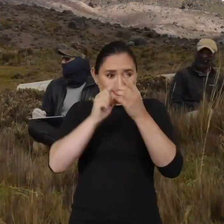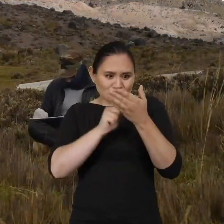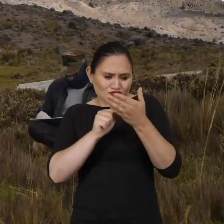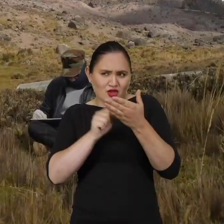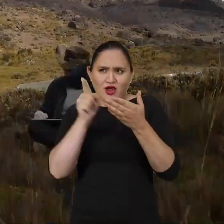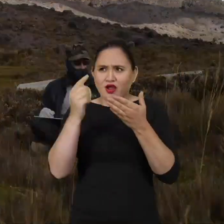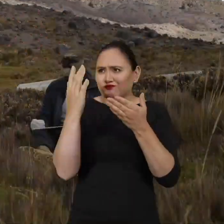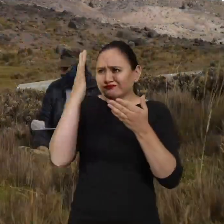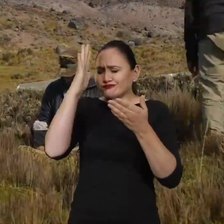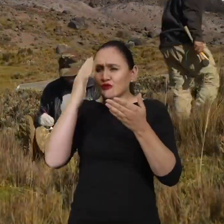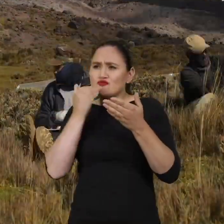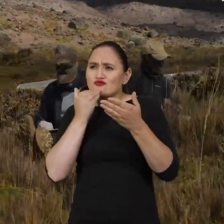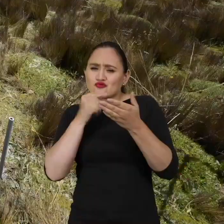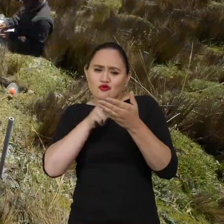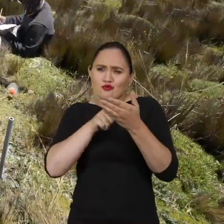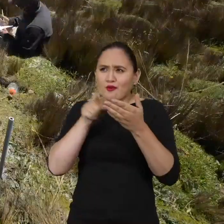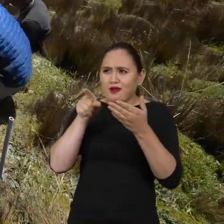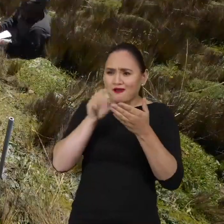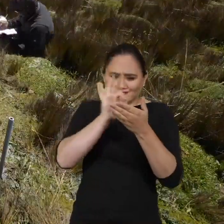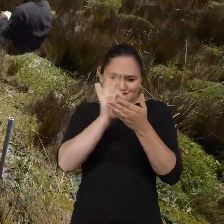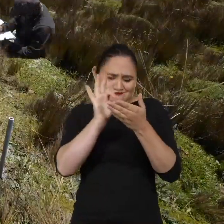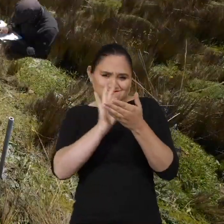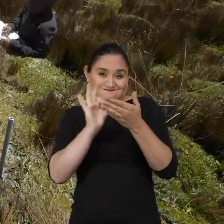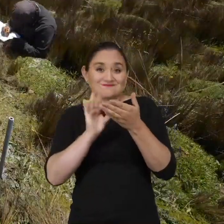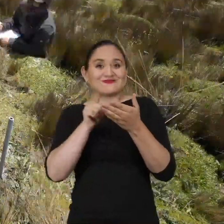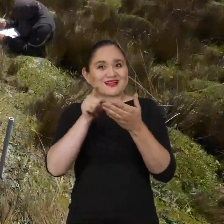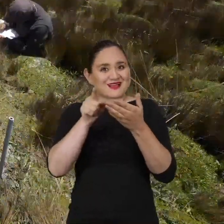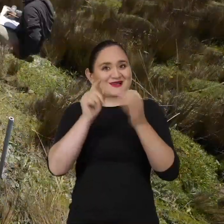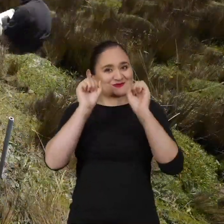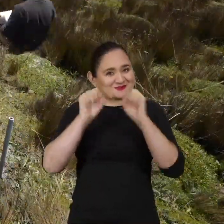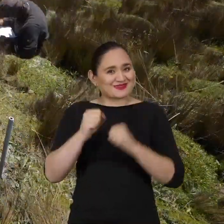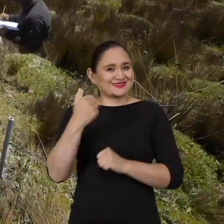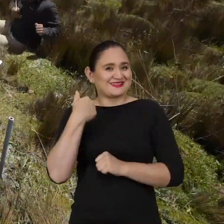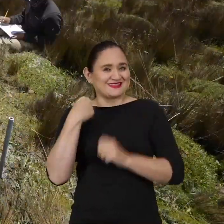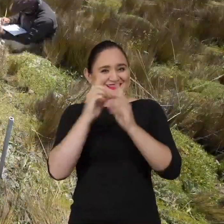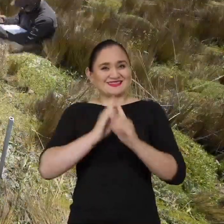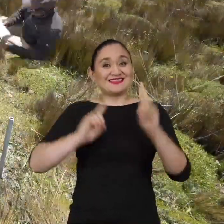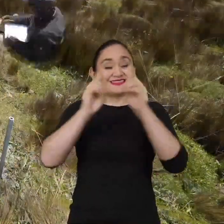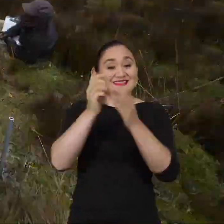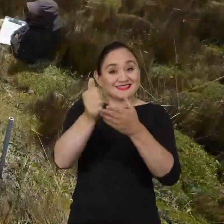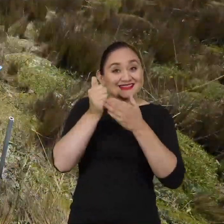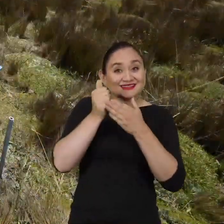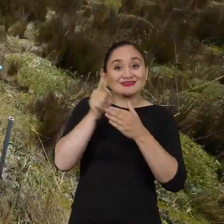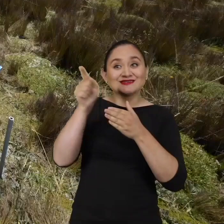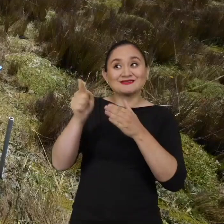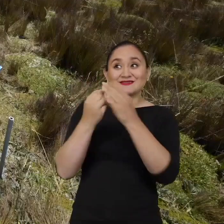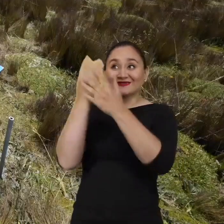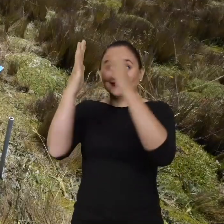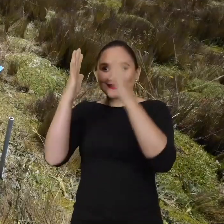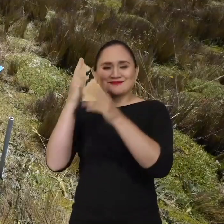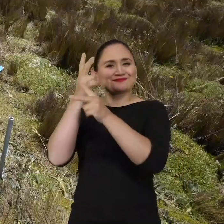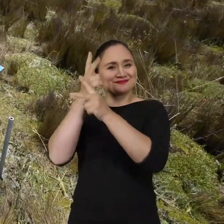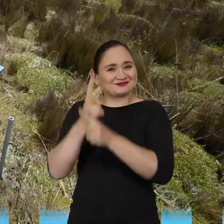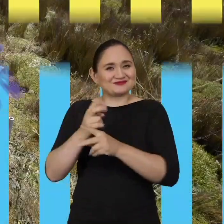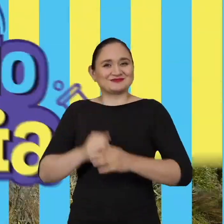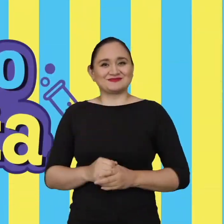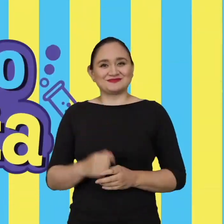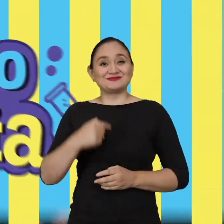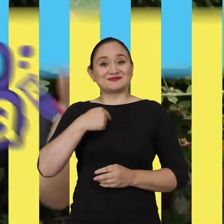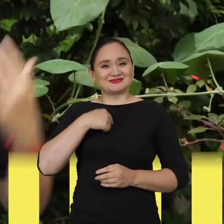es la respuesta individual de las plantas frente al calentamiento global y de esta manera poder tener datos que nos ayuden a su